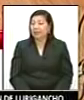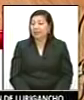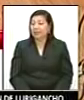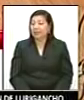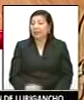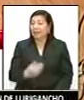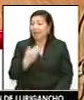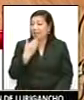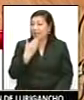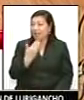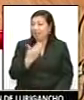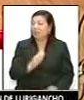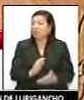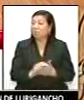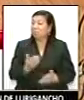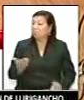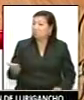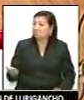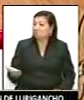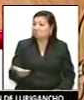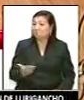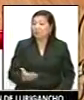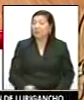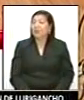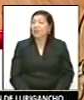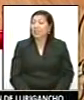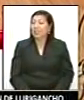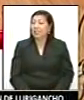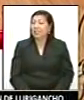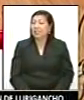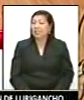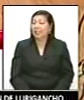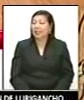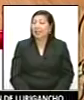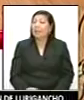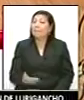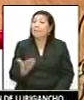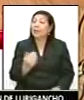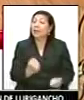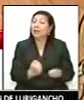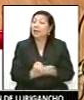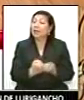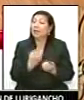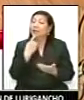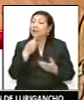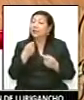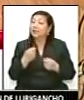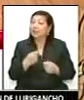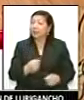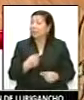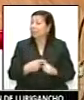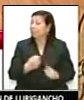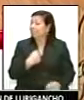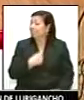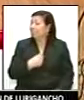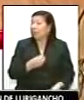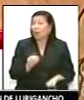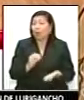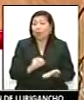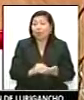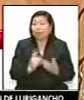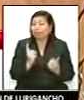Gracias, presidente. Saludar a todos mis colegas parlamentarios y pedir el apoyo de esta insistencia. Lamentablemente, nuevamente